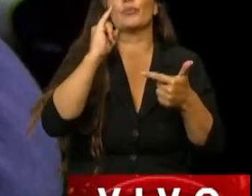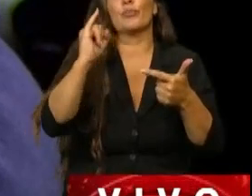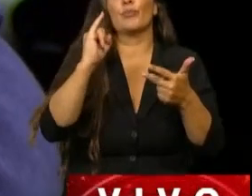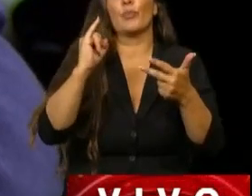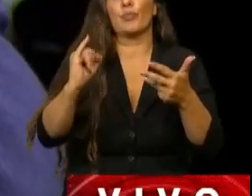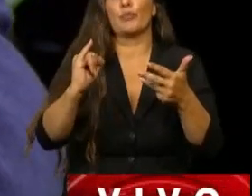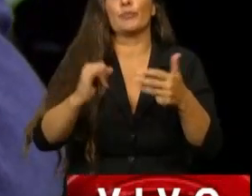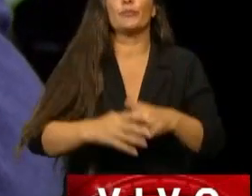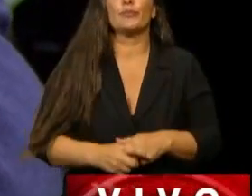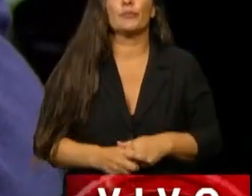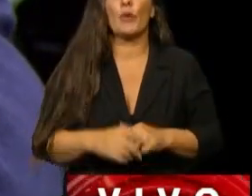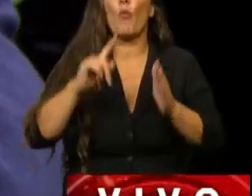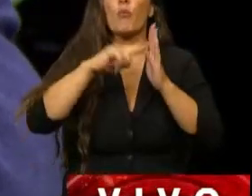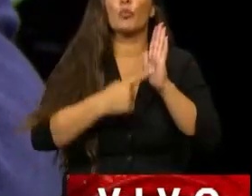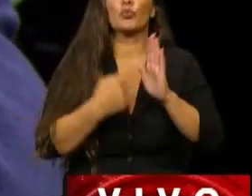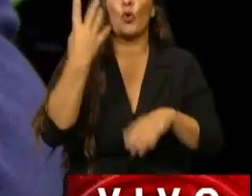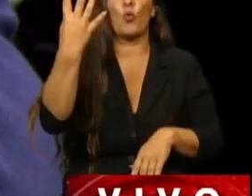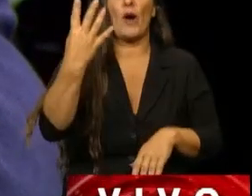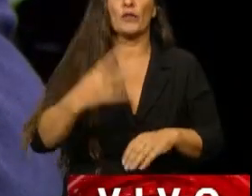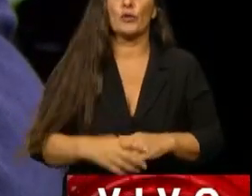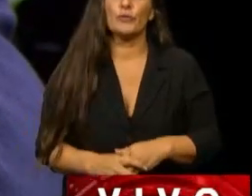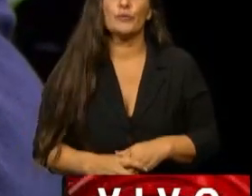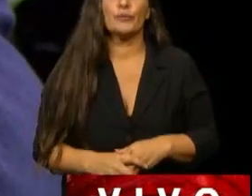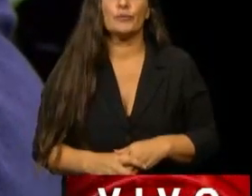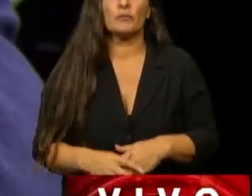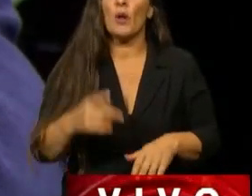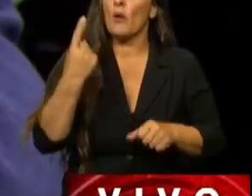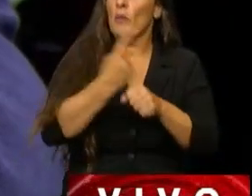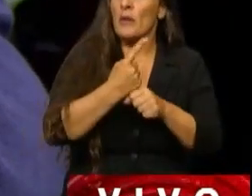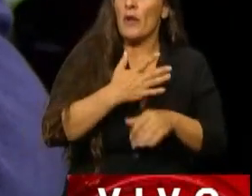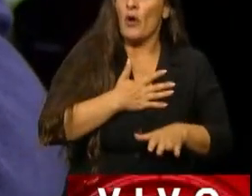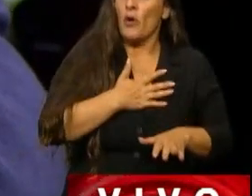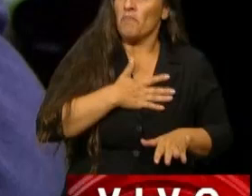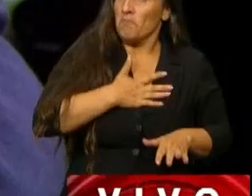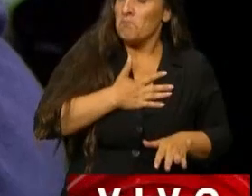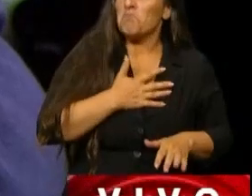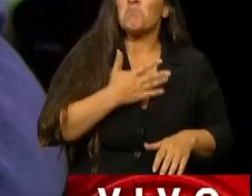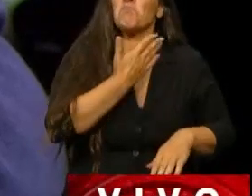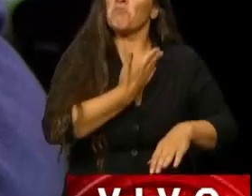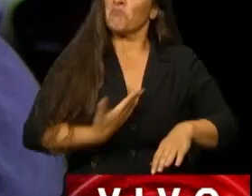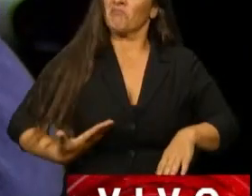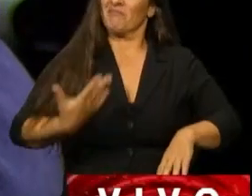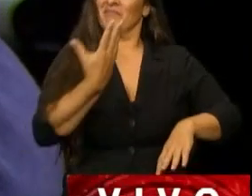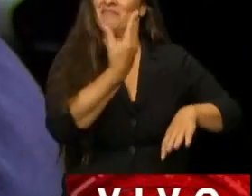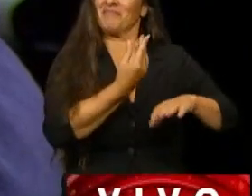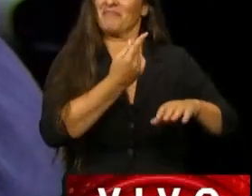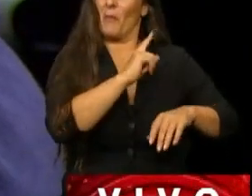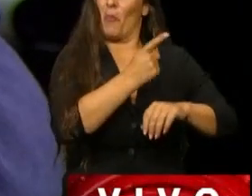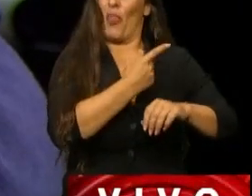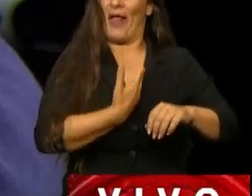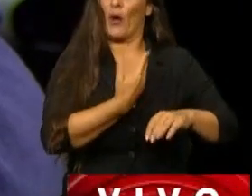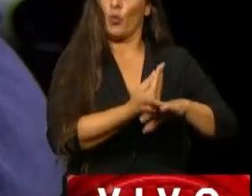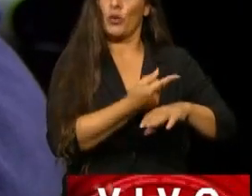En principio, celebro que el Poder Ejecutivo, después de idas y de vueltas y de eufemismos,